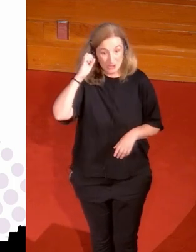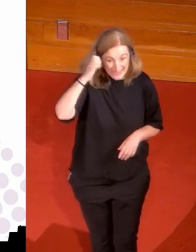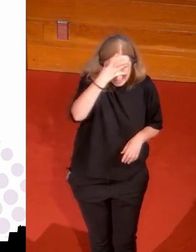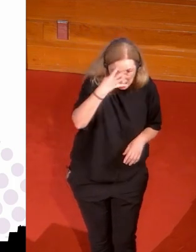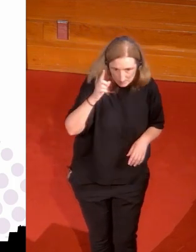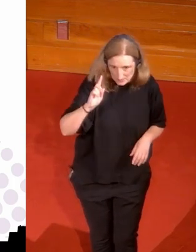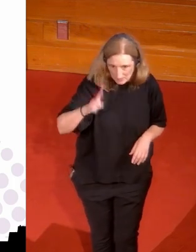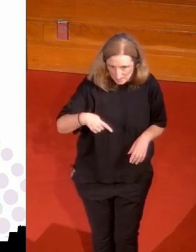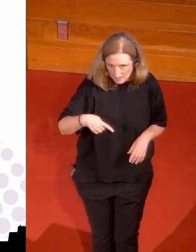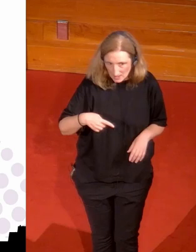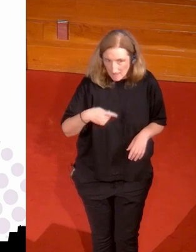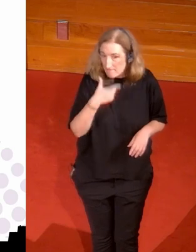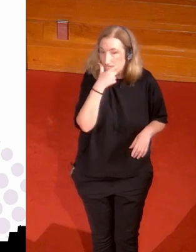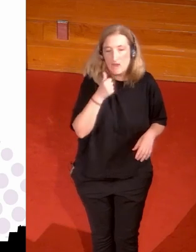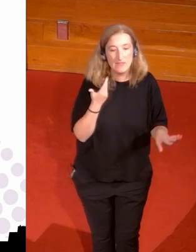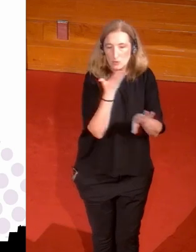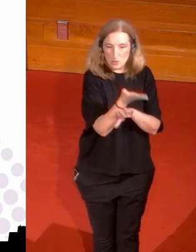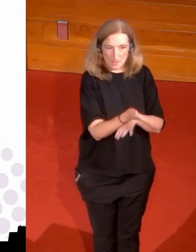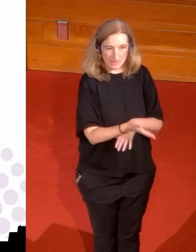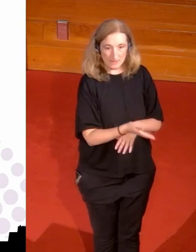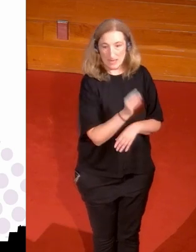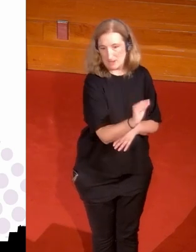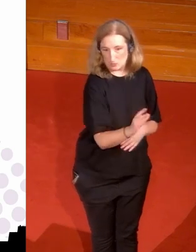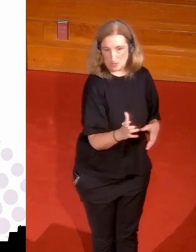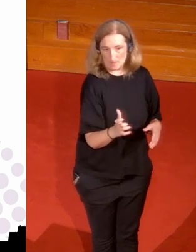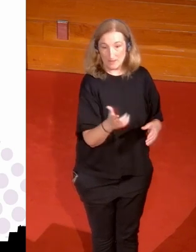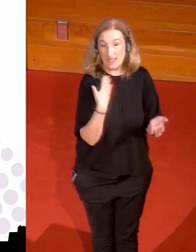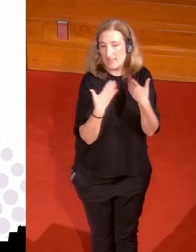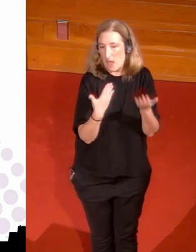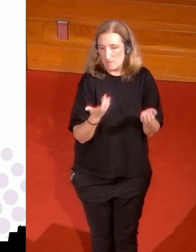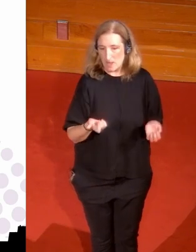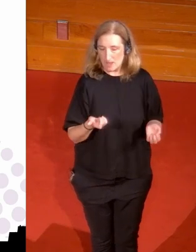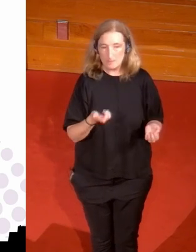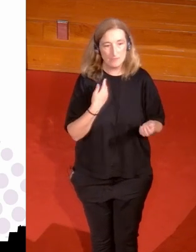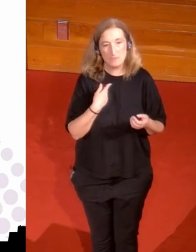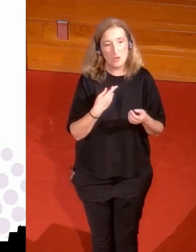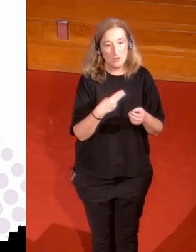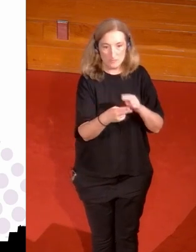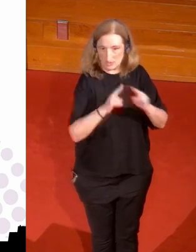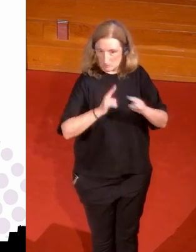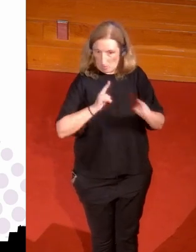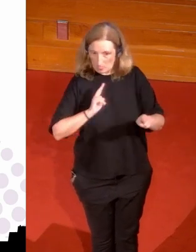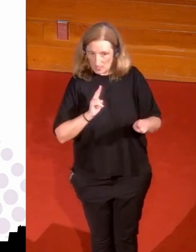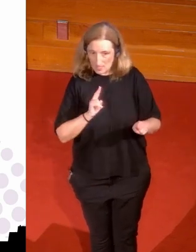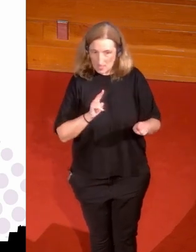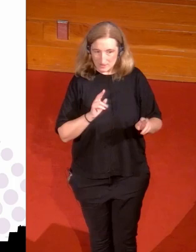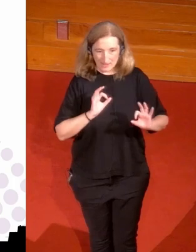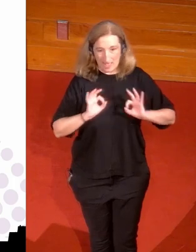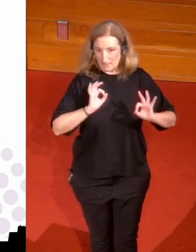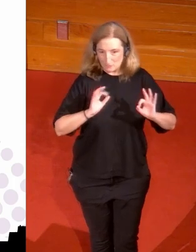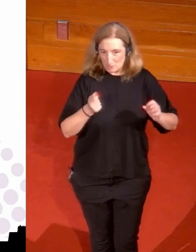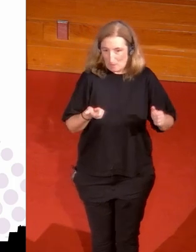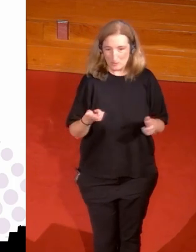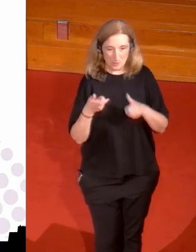Trump era muy fácil porque tú ibas a alguien pero no solo te hablaba por supuesto que te hablaba sino que además ni